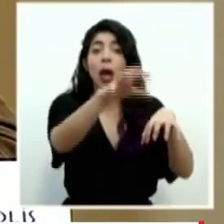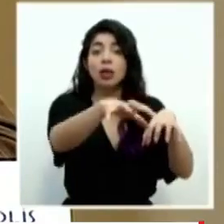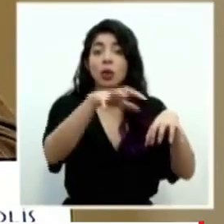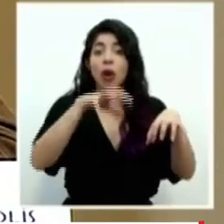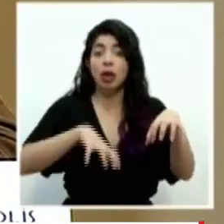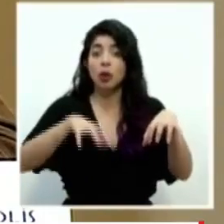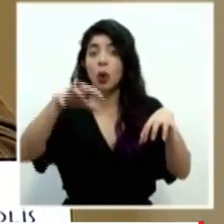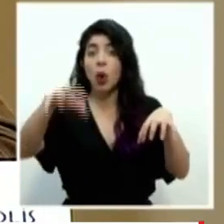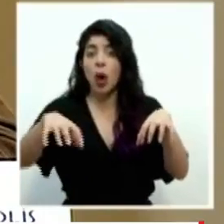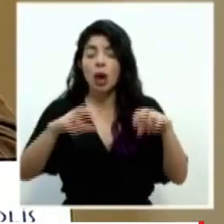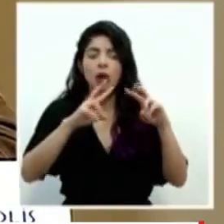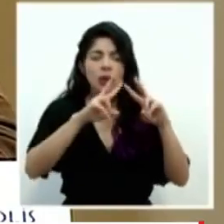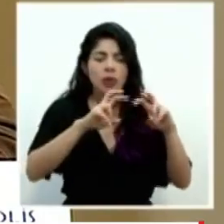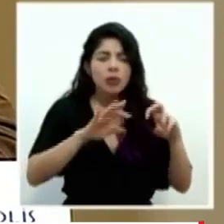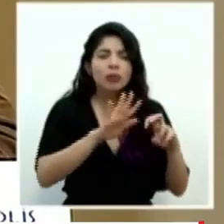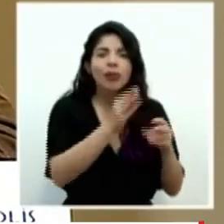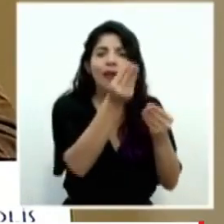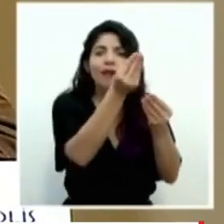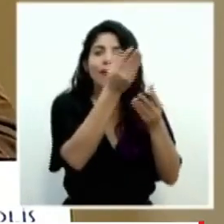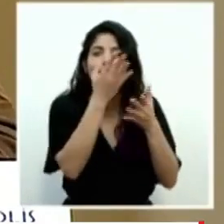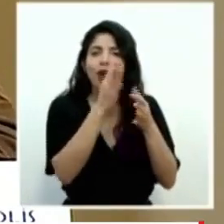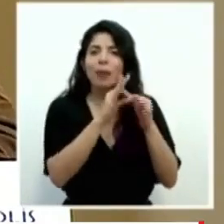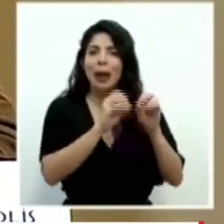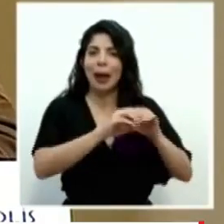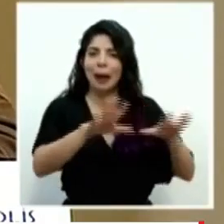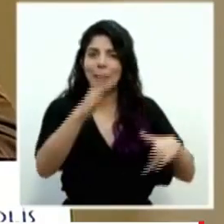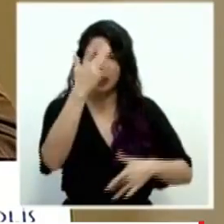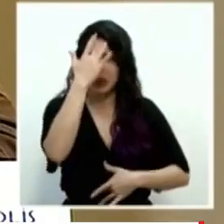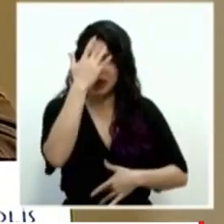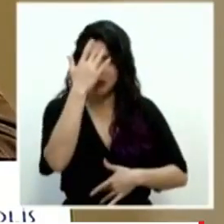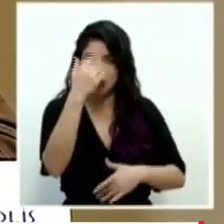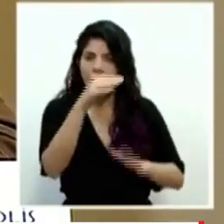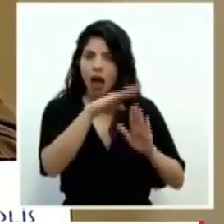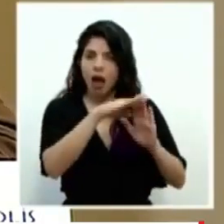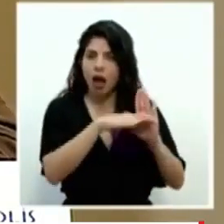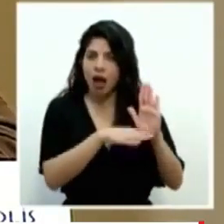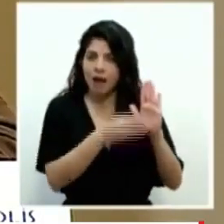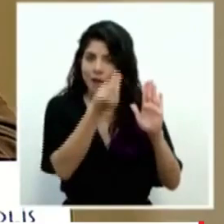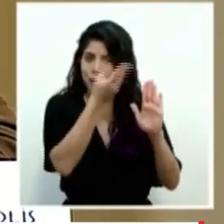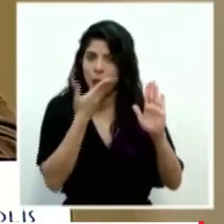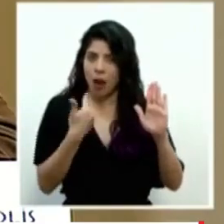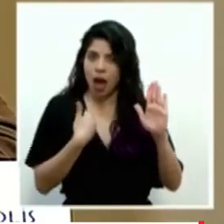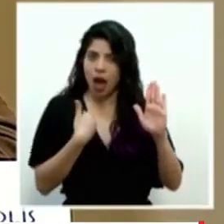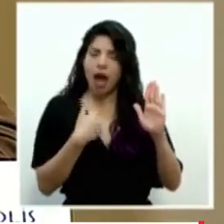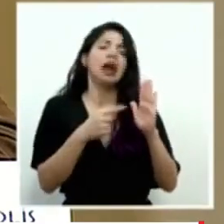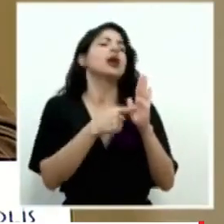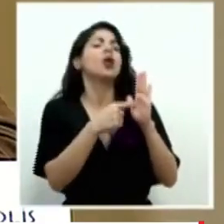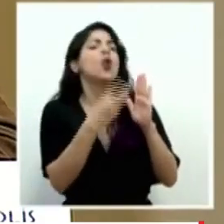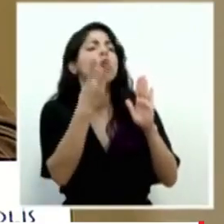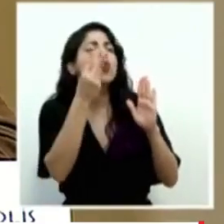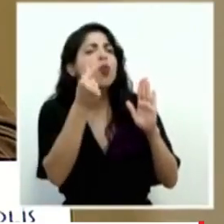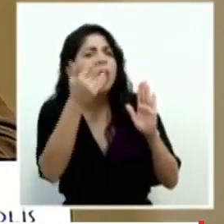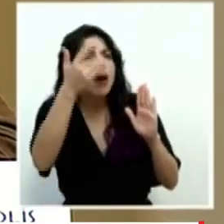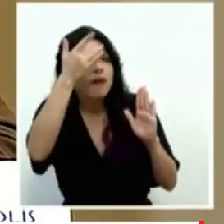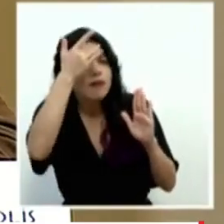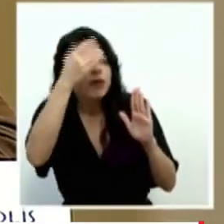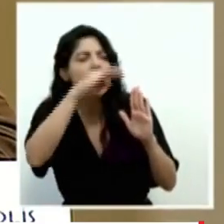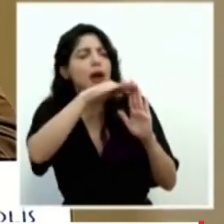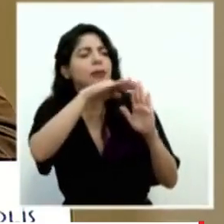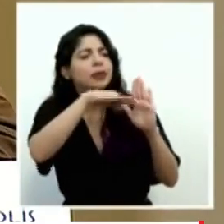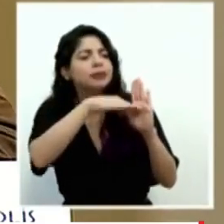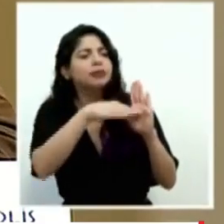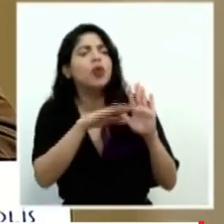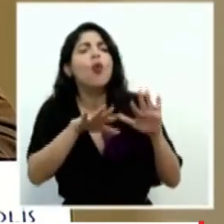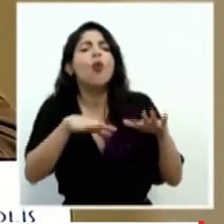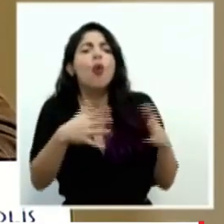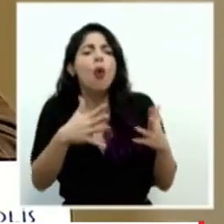a cada cantón se le observan esas variables epidemiológicas y cómo mueve no solamente su cantidad de casos activos, sino también